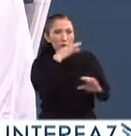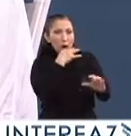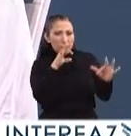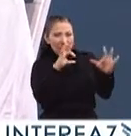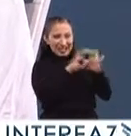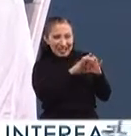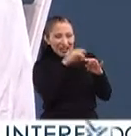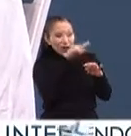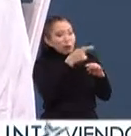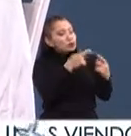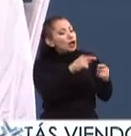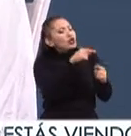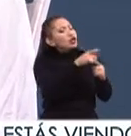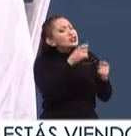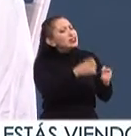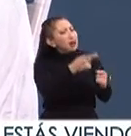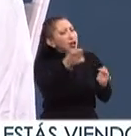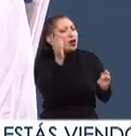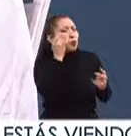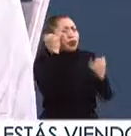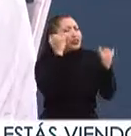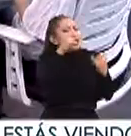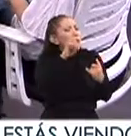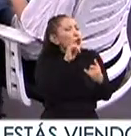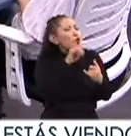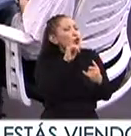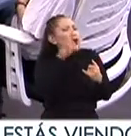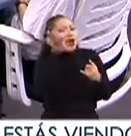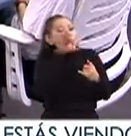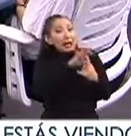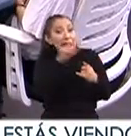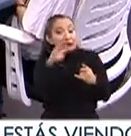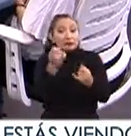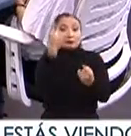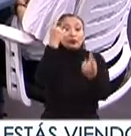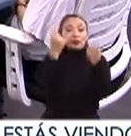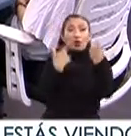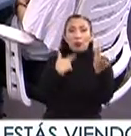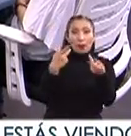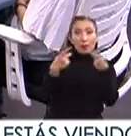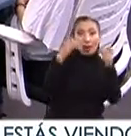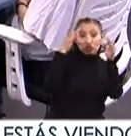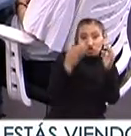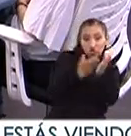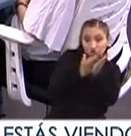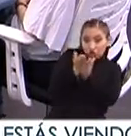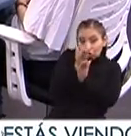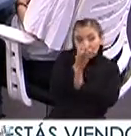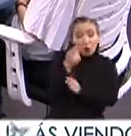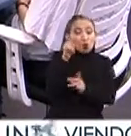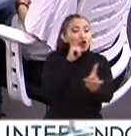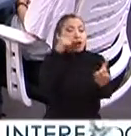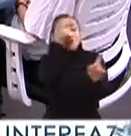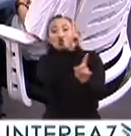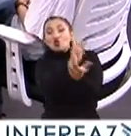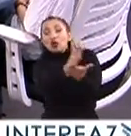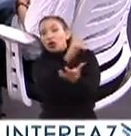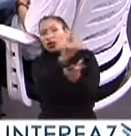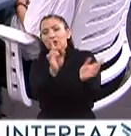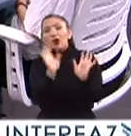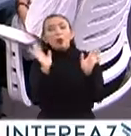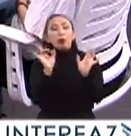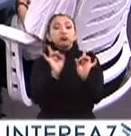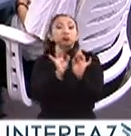Buscar esos personajes. Casualmente surgieron estas mujeres, no era un plan como tan tajante de solo mujeres, sino